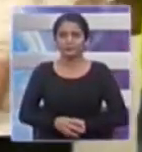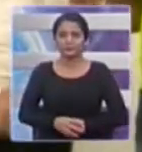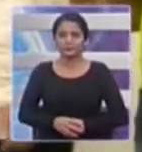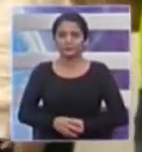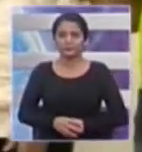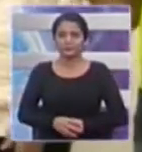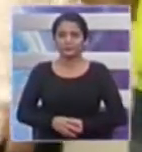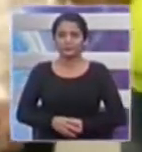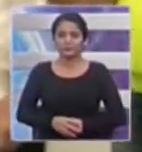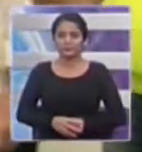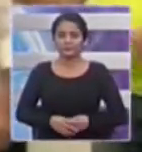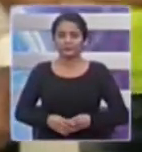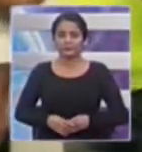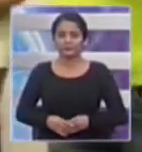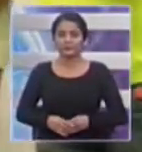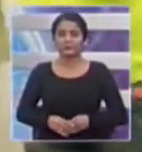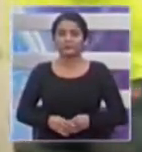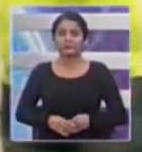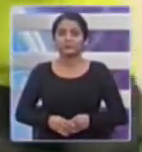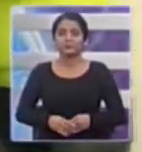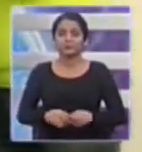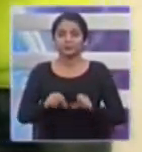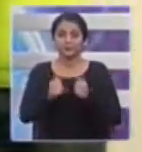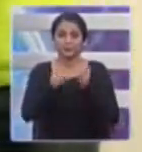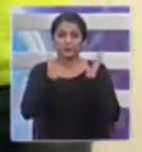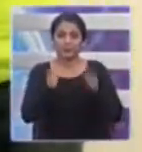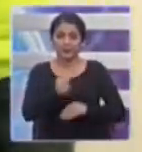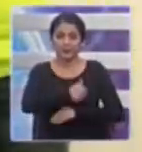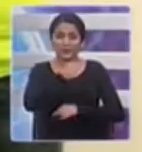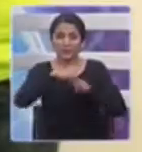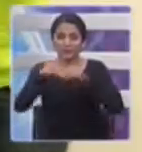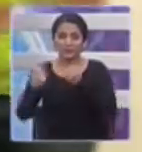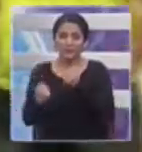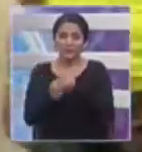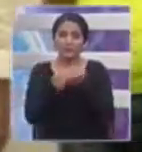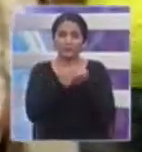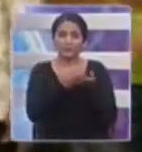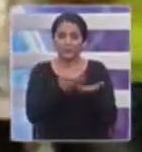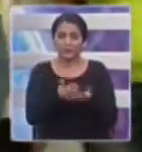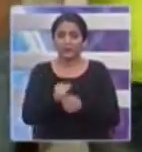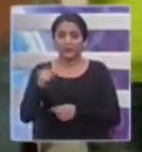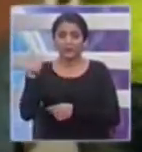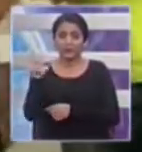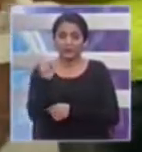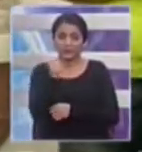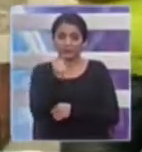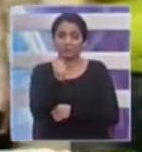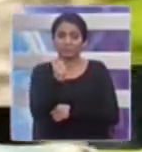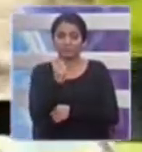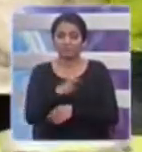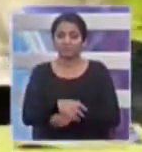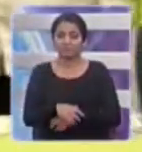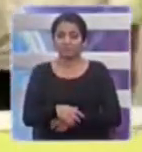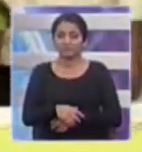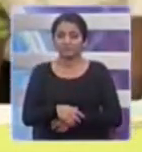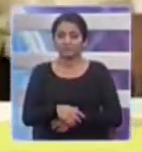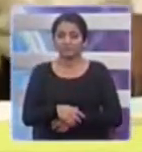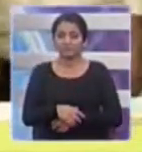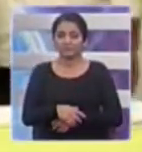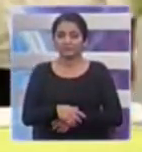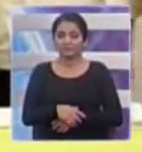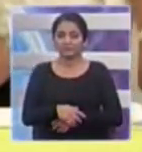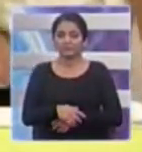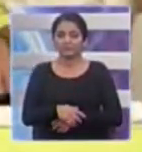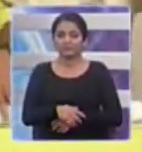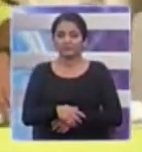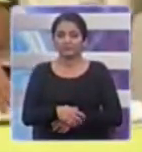Respaldado por los candidatos asambleístas de Alianza País, el aspirante a la vicepresidencia de la República, Jorge Glass, en tono enfático, respondió a las denuncias